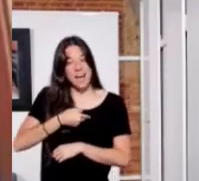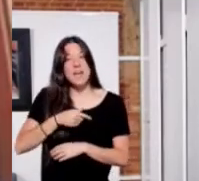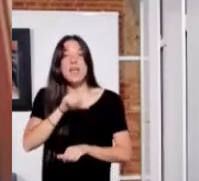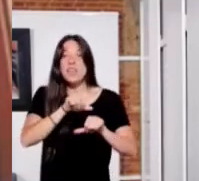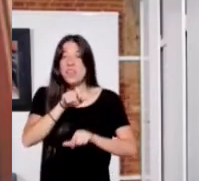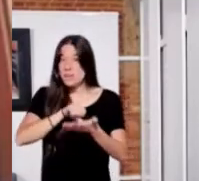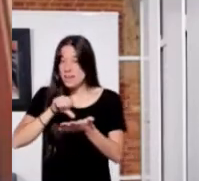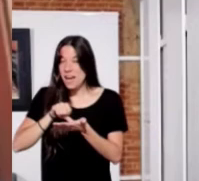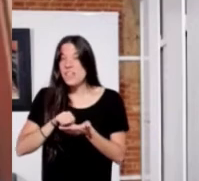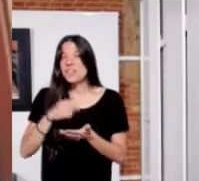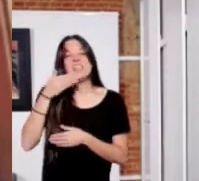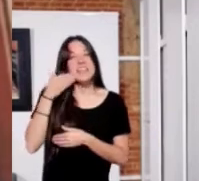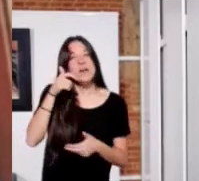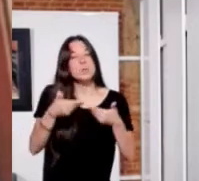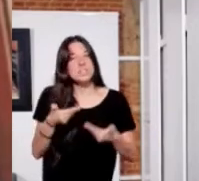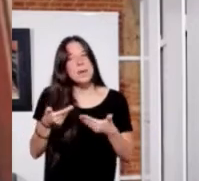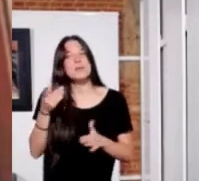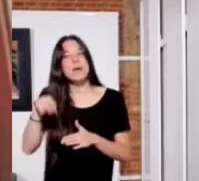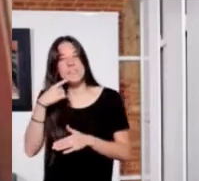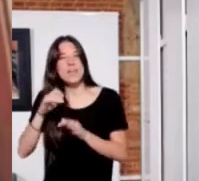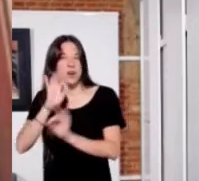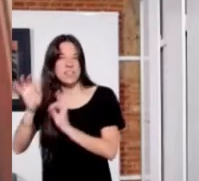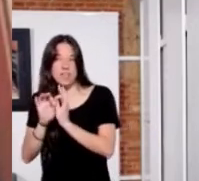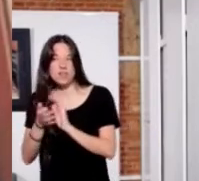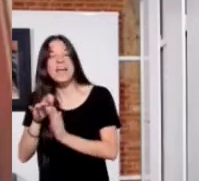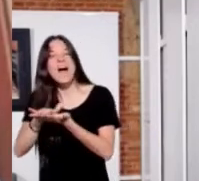de la organización, que trabaja con el concepto de calidad total.